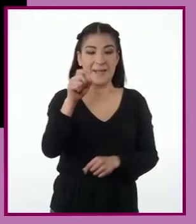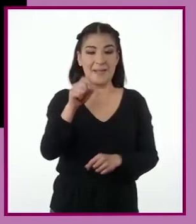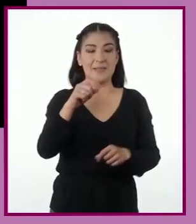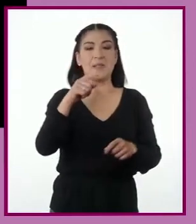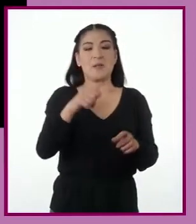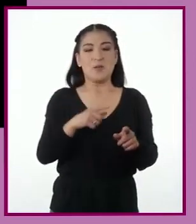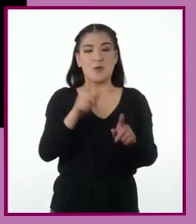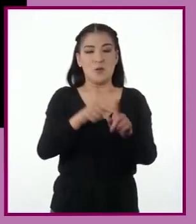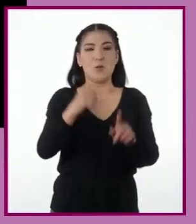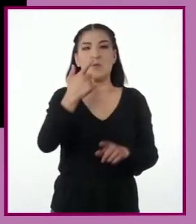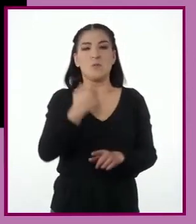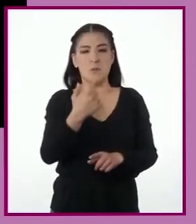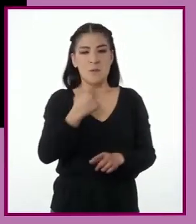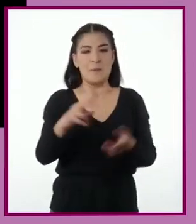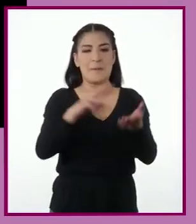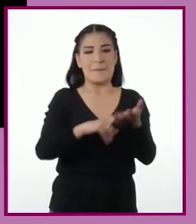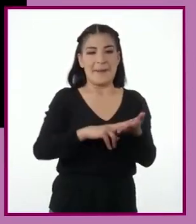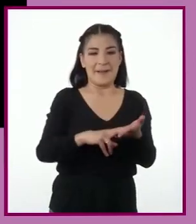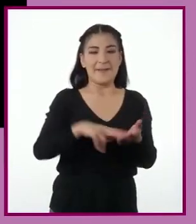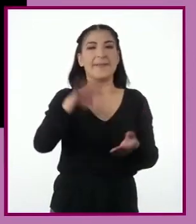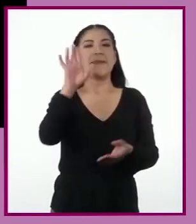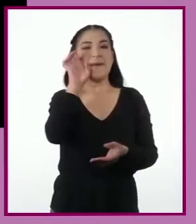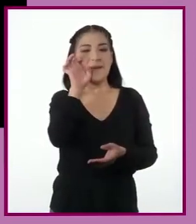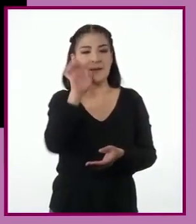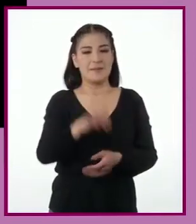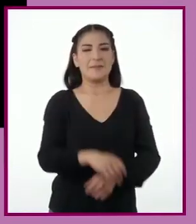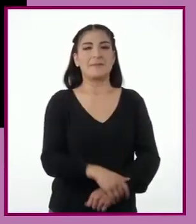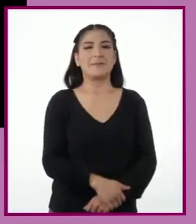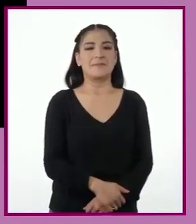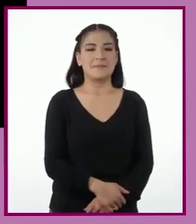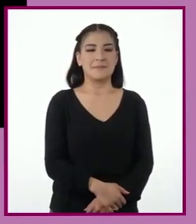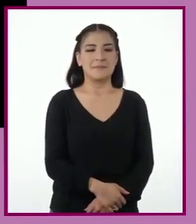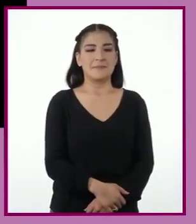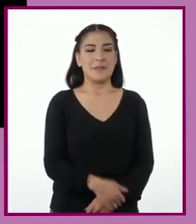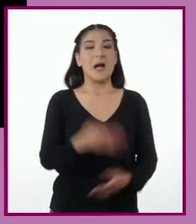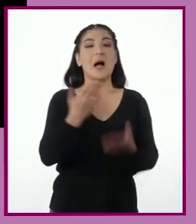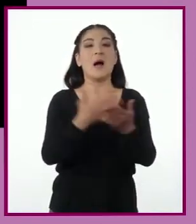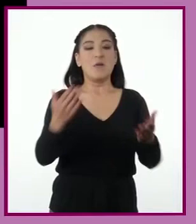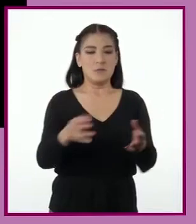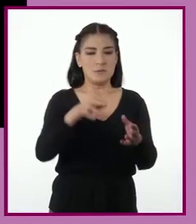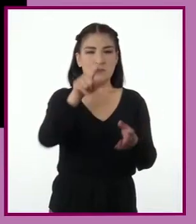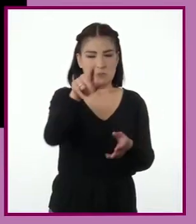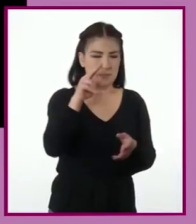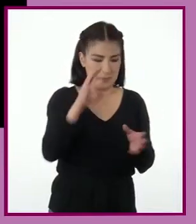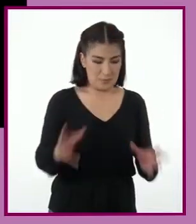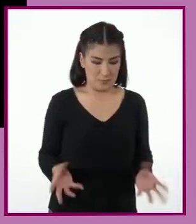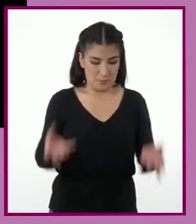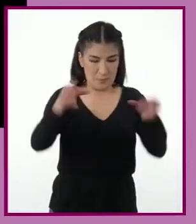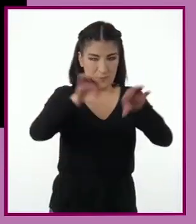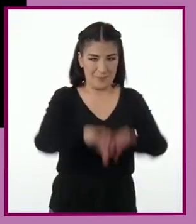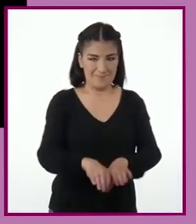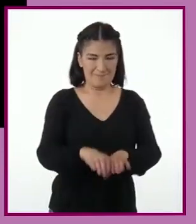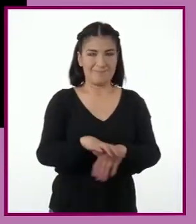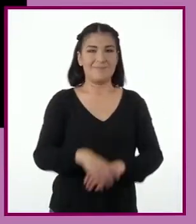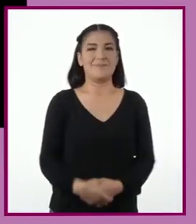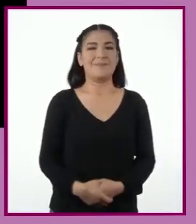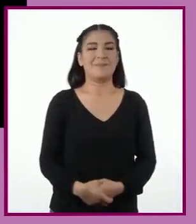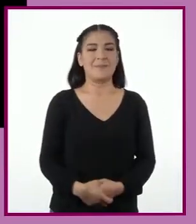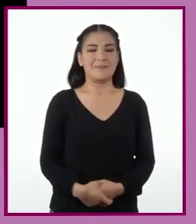20 verdes y 20 anaranjados. Ahora vamos a juntarlos todos en un